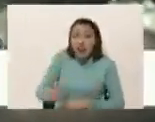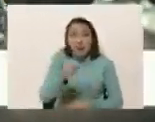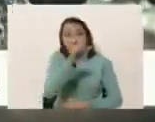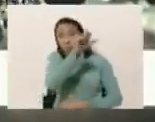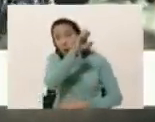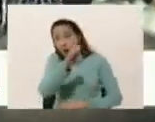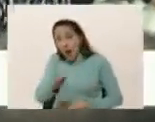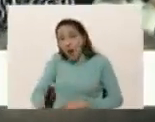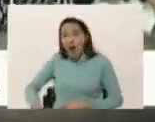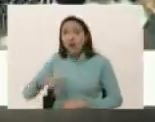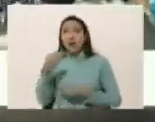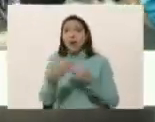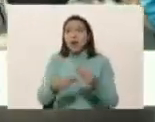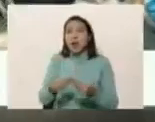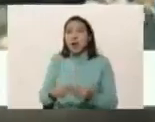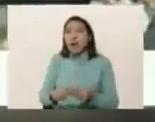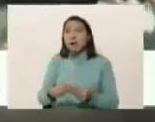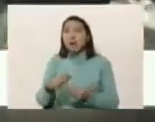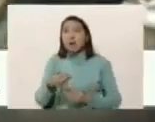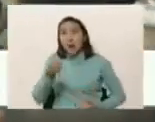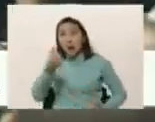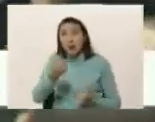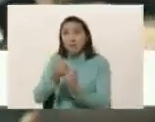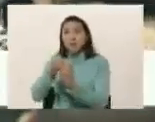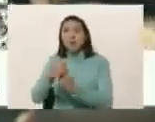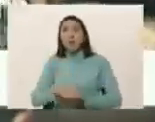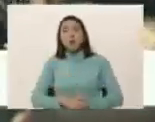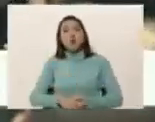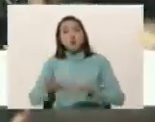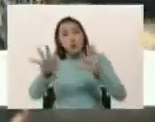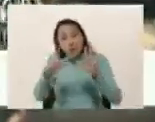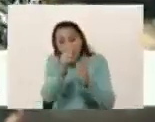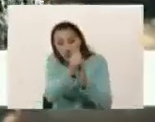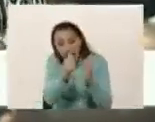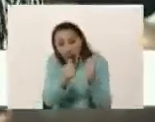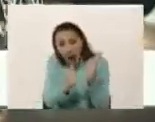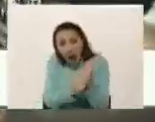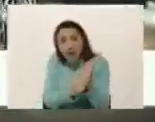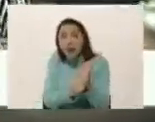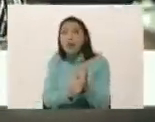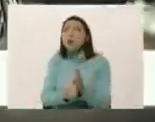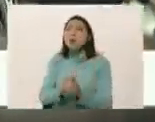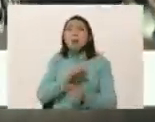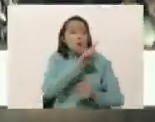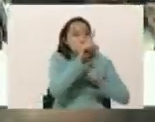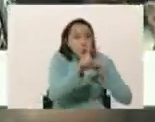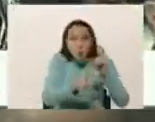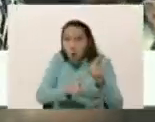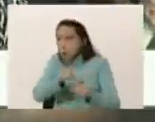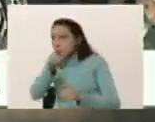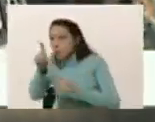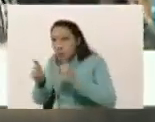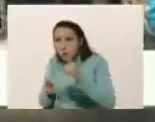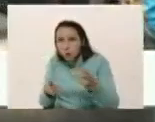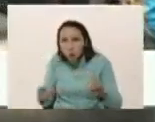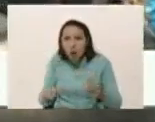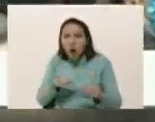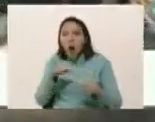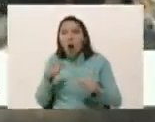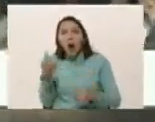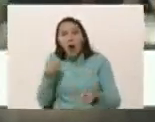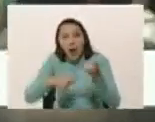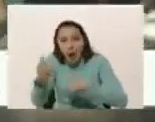y déjenme decirles que son diez artículos se consultó a árbol en la asociación